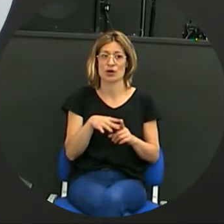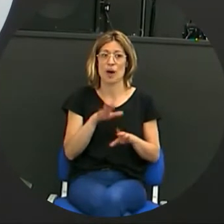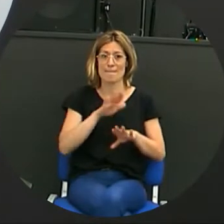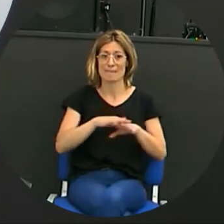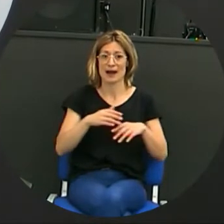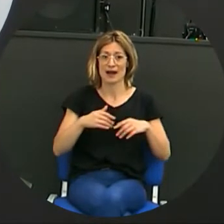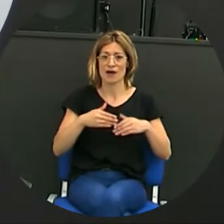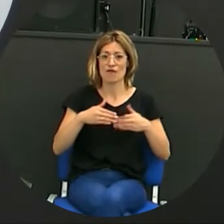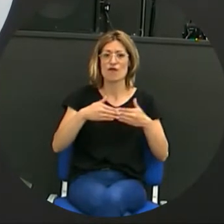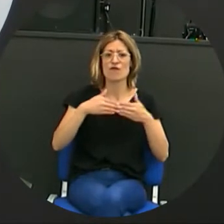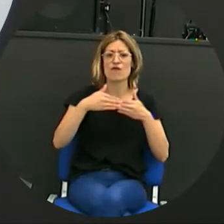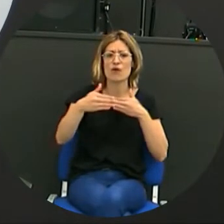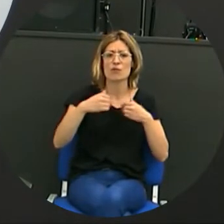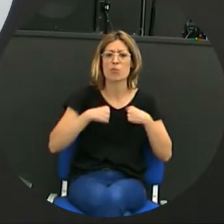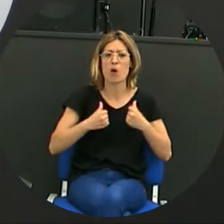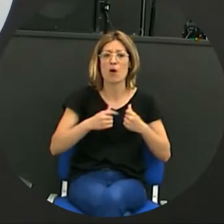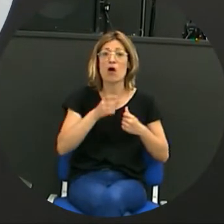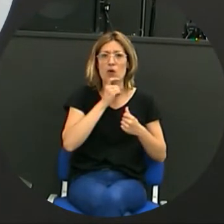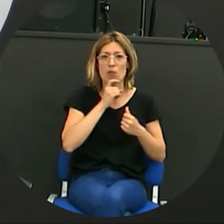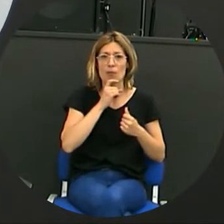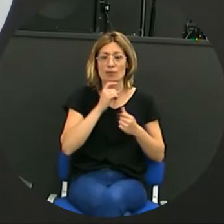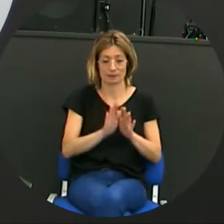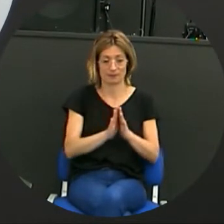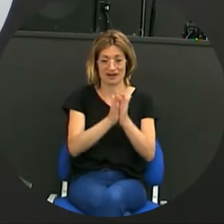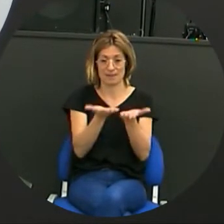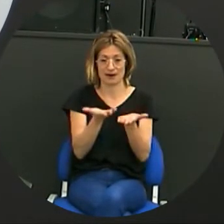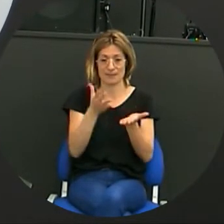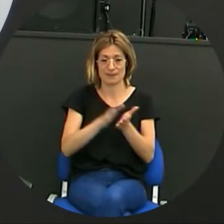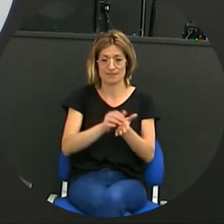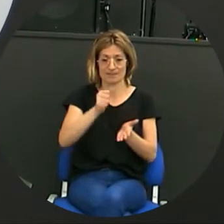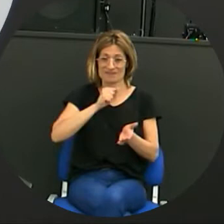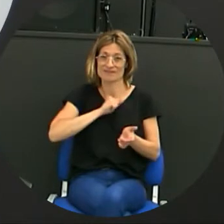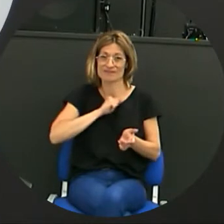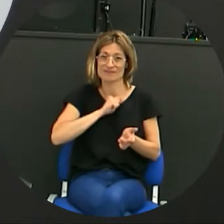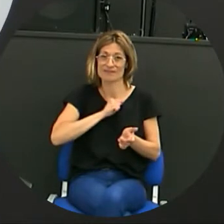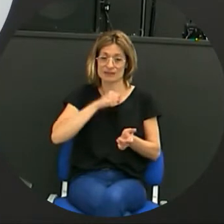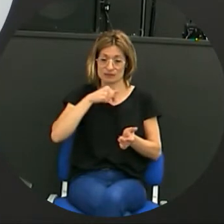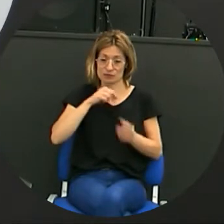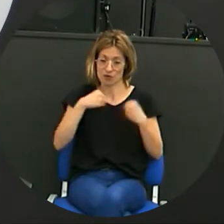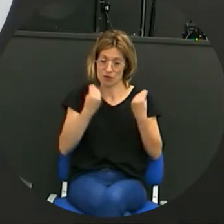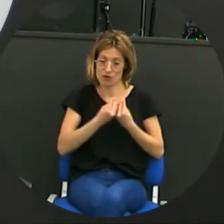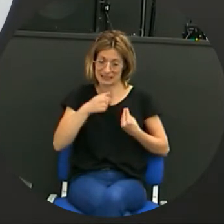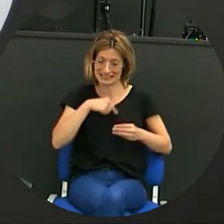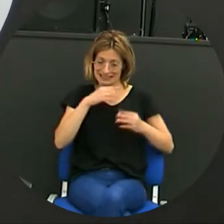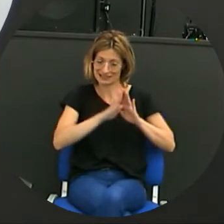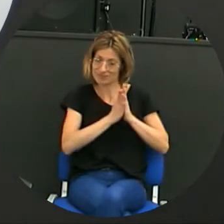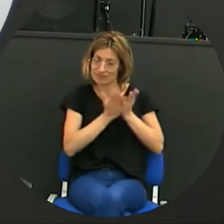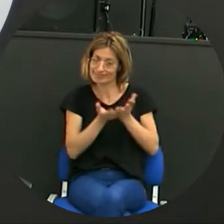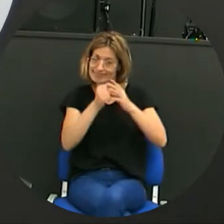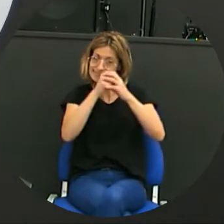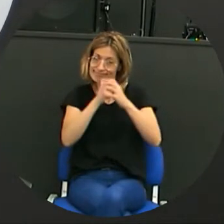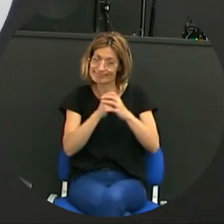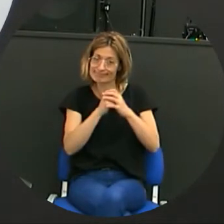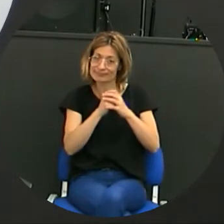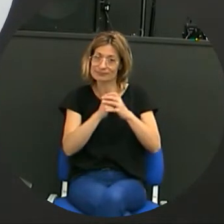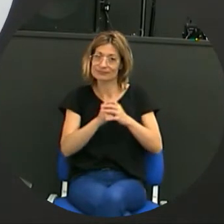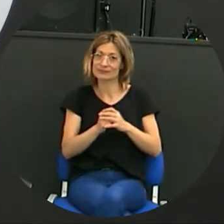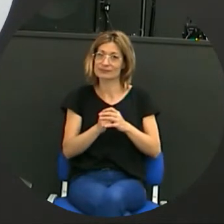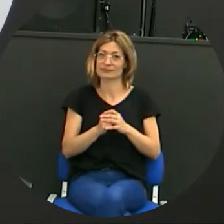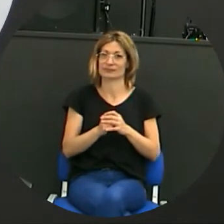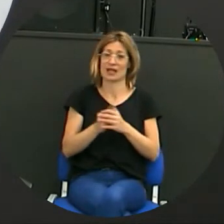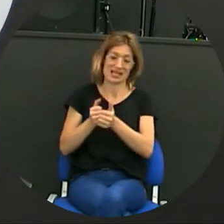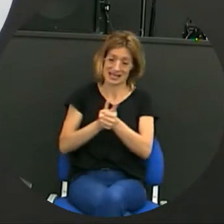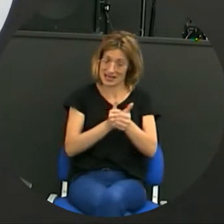el futuro? Tomar la palabra, orar con la palabra, ser guiados por la palabra. Dice